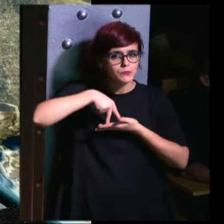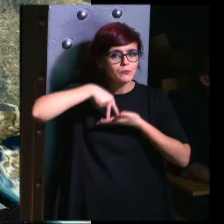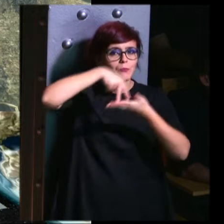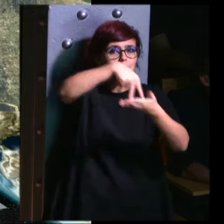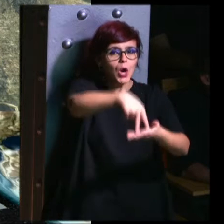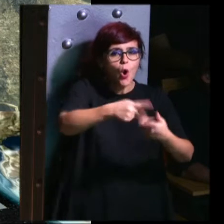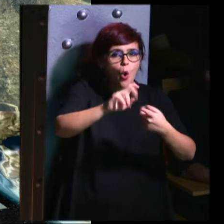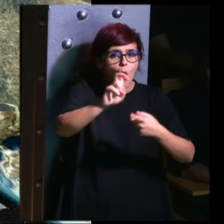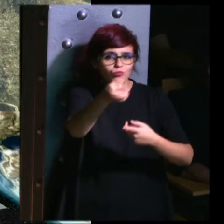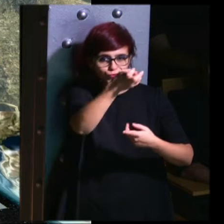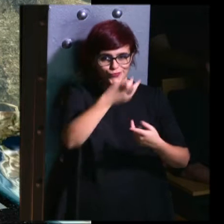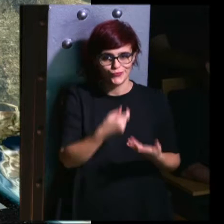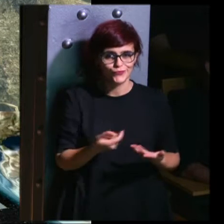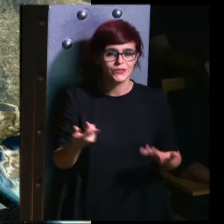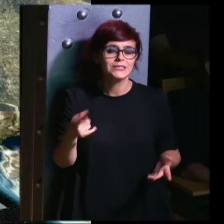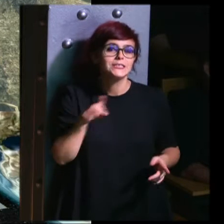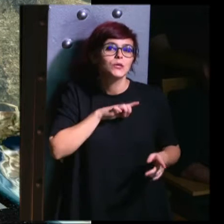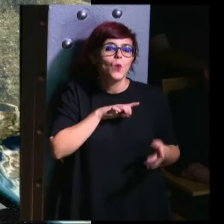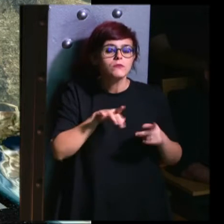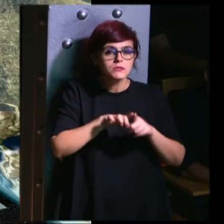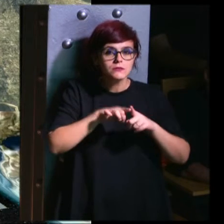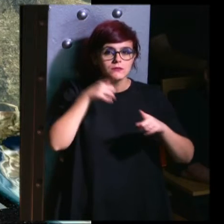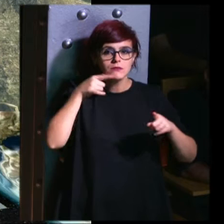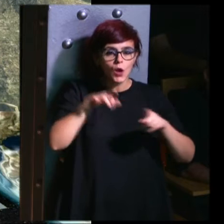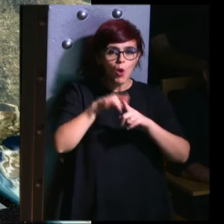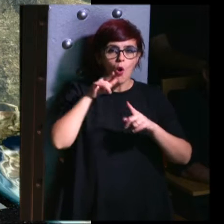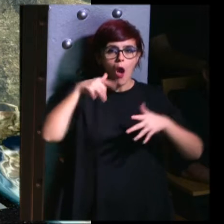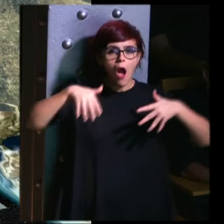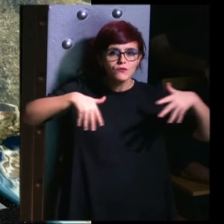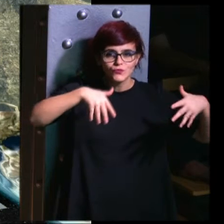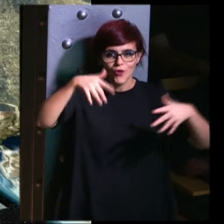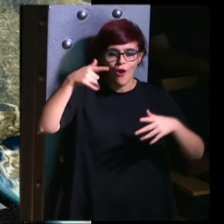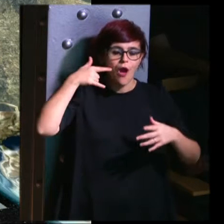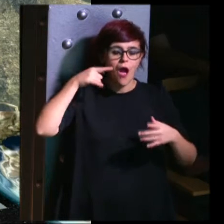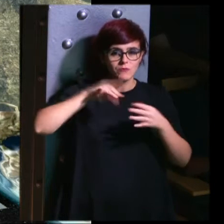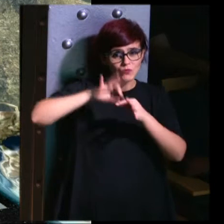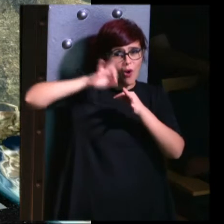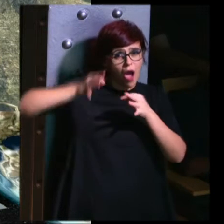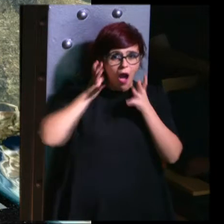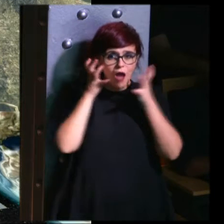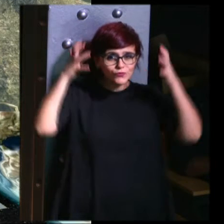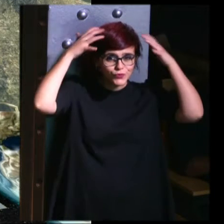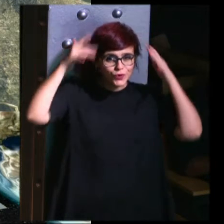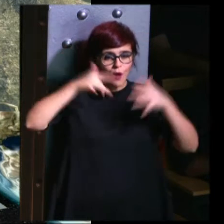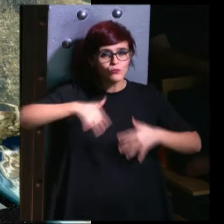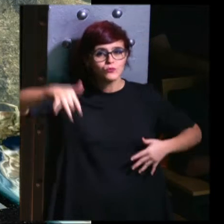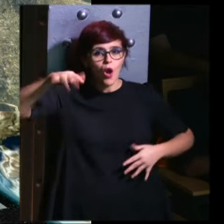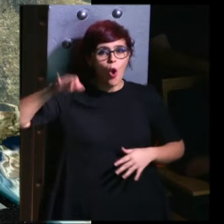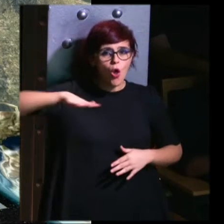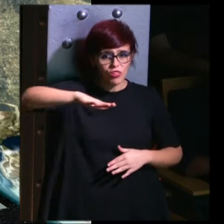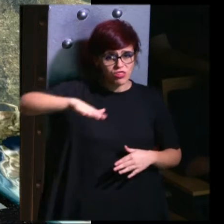sentirnos pues, que podemos ser un astronauta ingrávido en el espacio, que podemos ser un disjockey virtual, que podemos